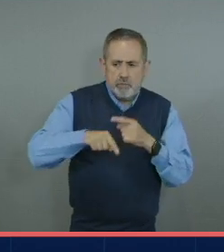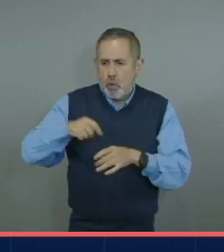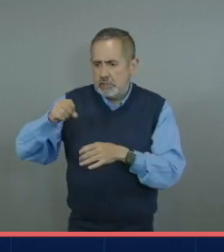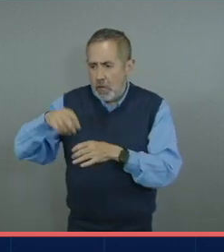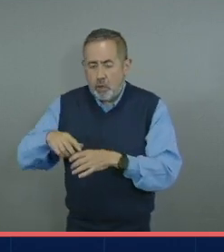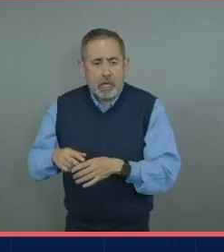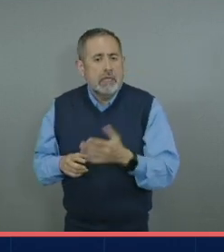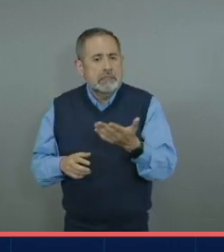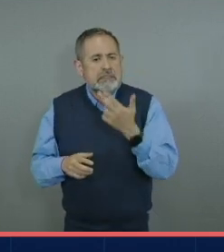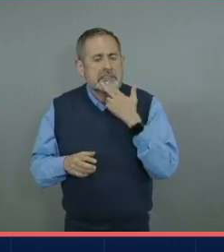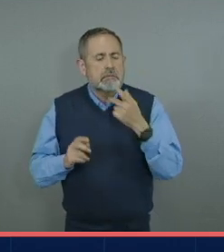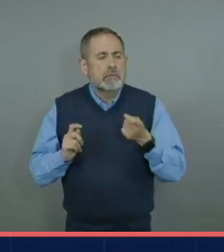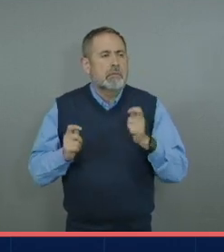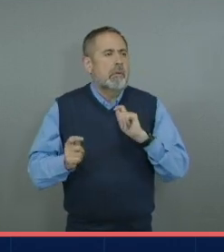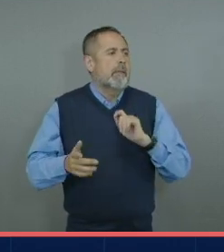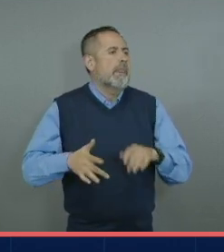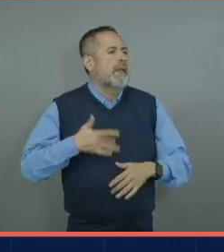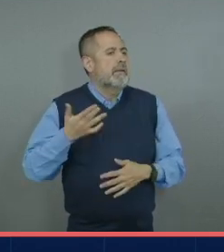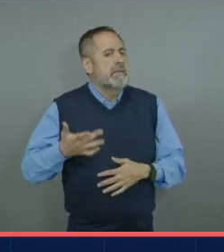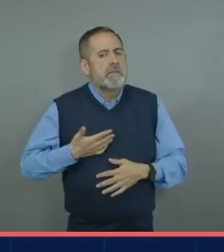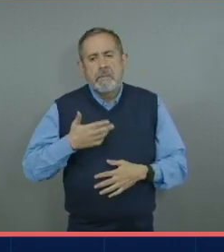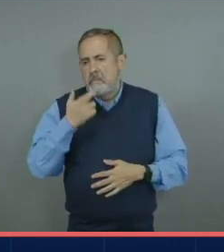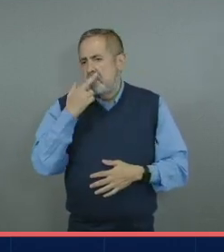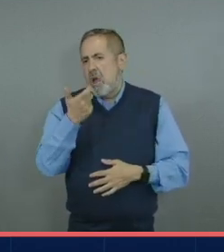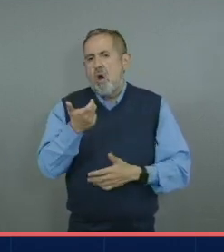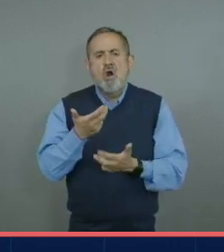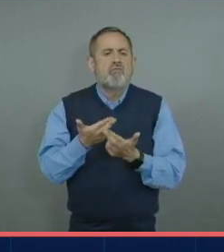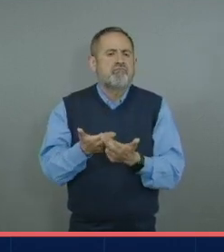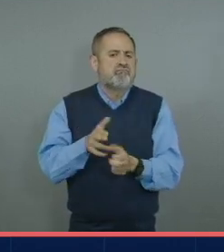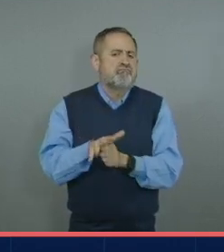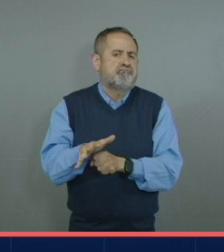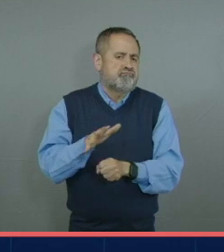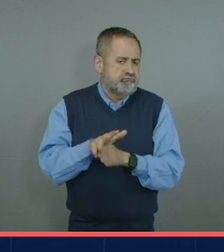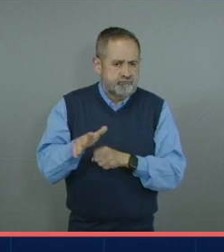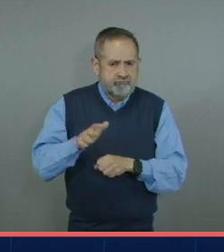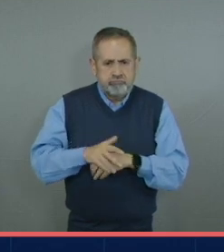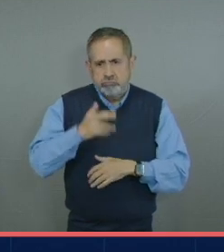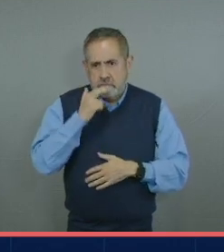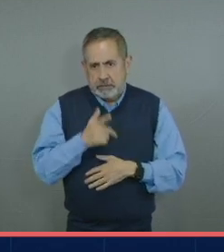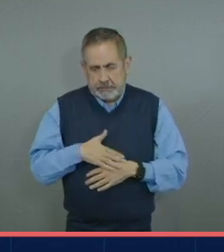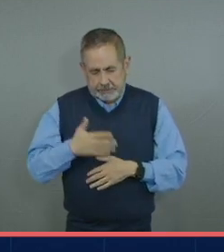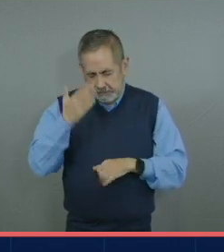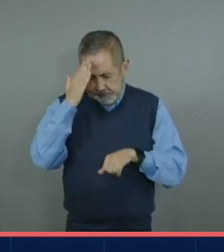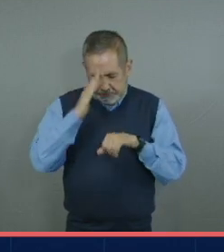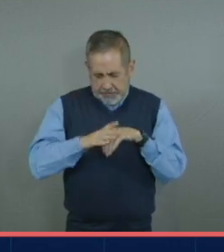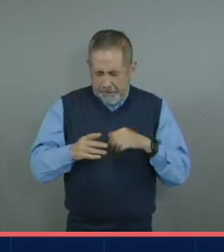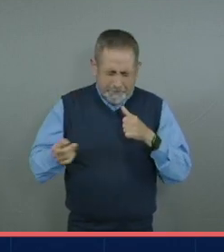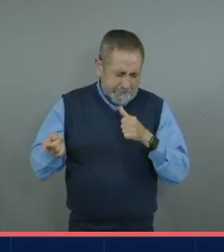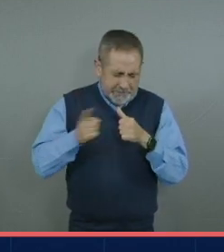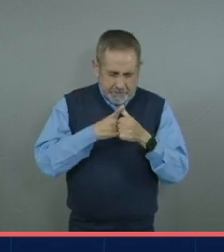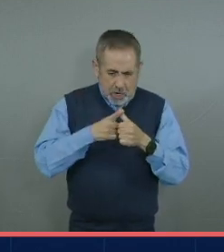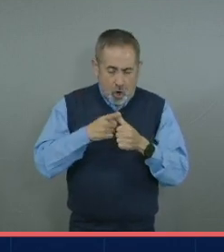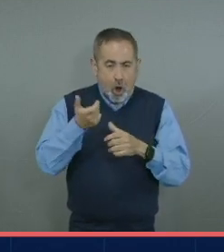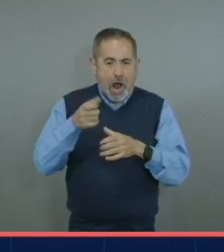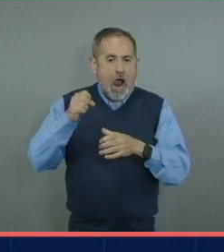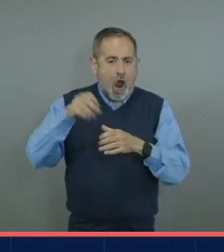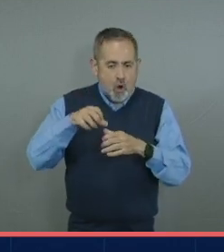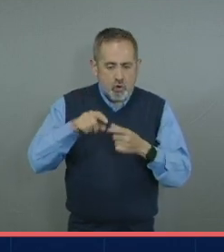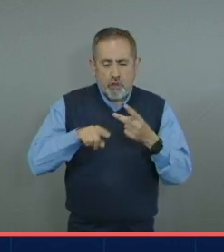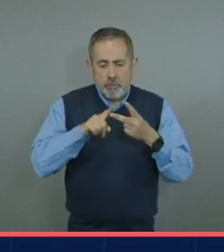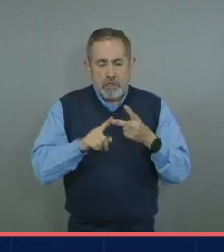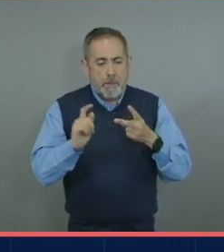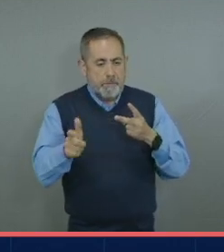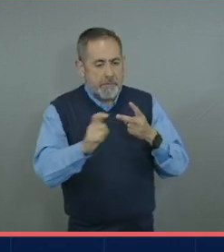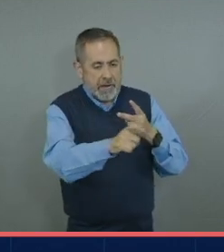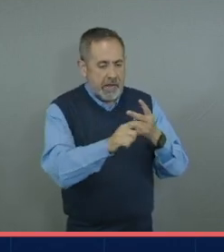a cambiar su manera de tratar con el dinero. Así que memorícenla. Primero ahorro, después mis compromisos, después